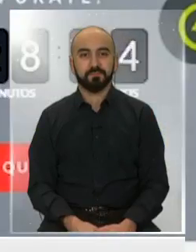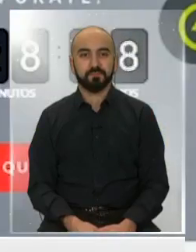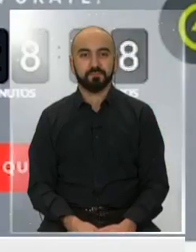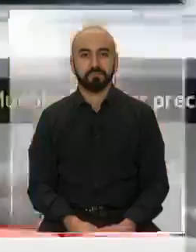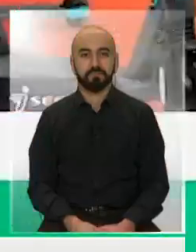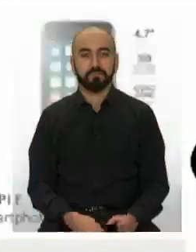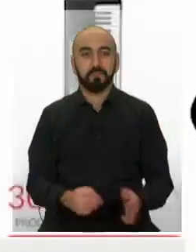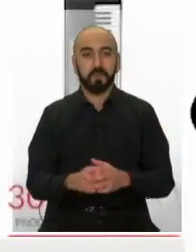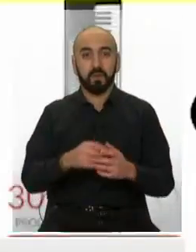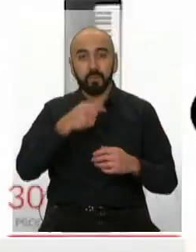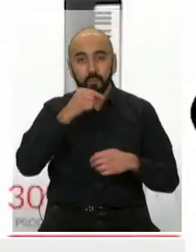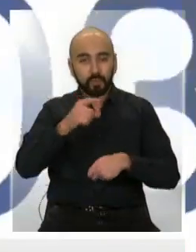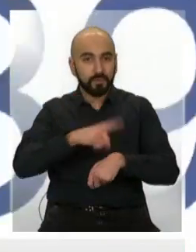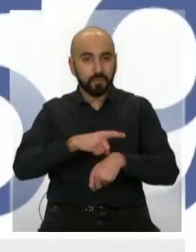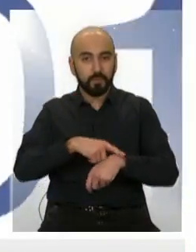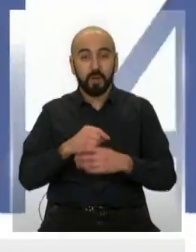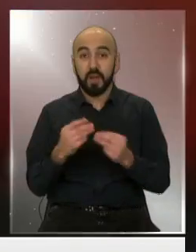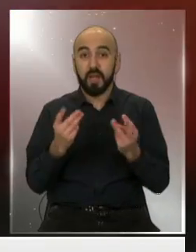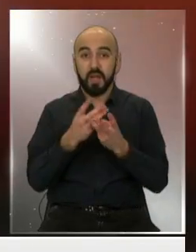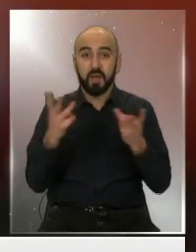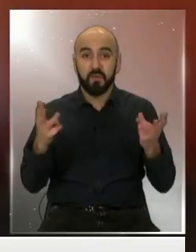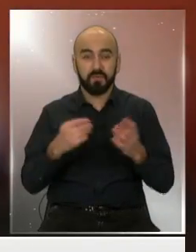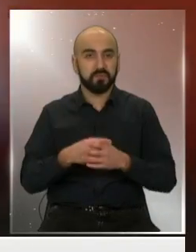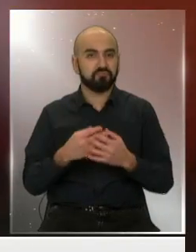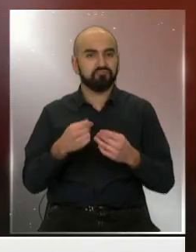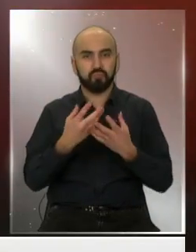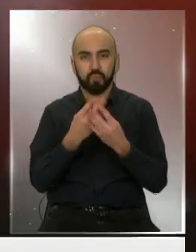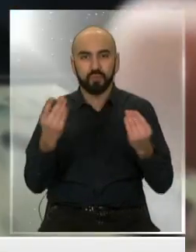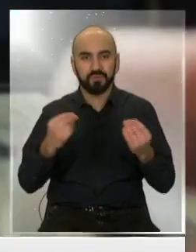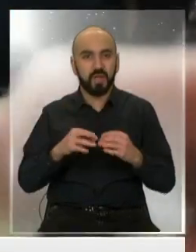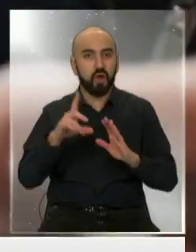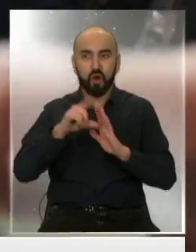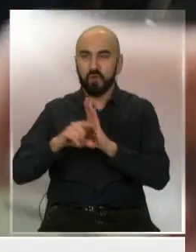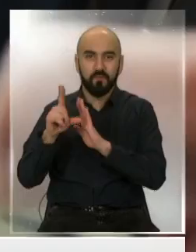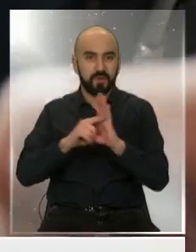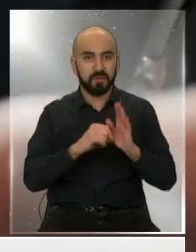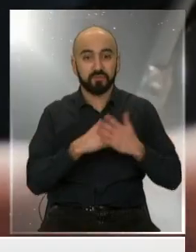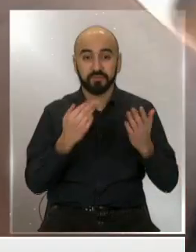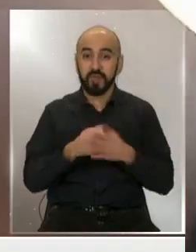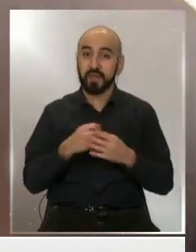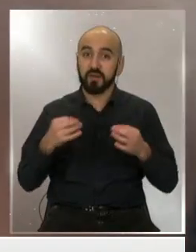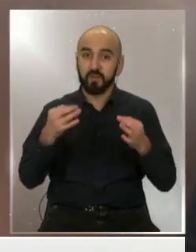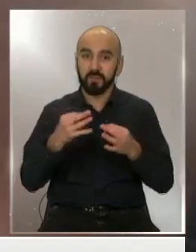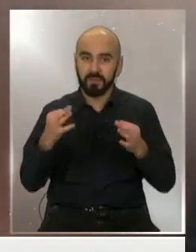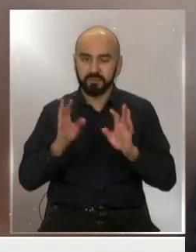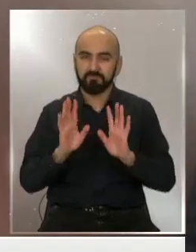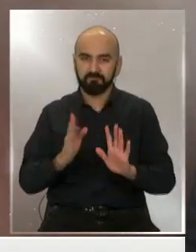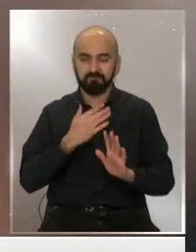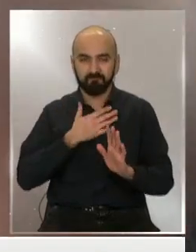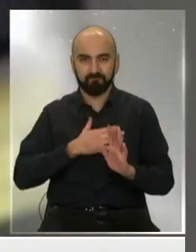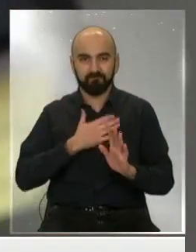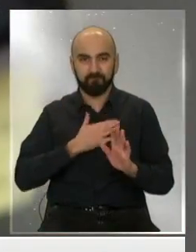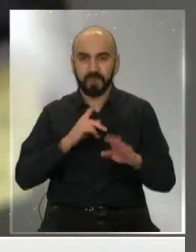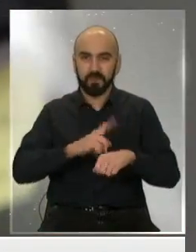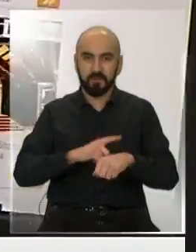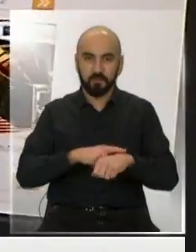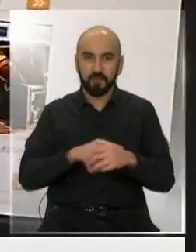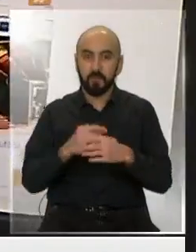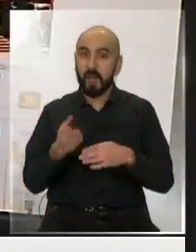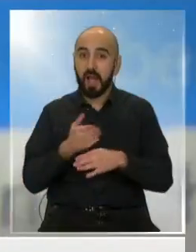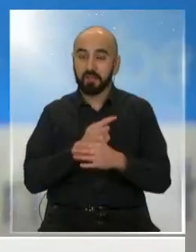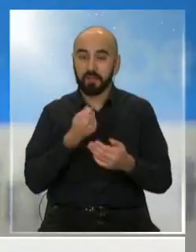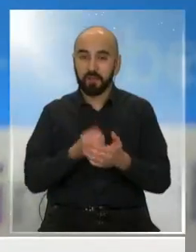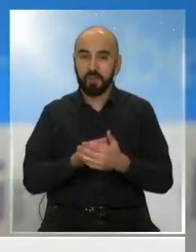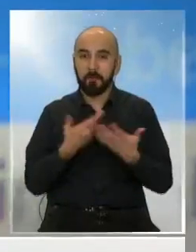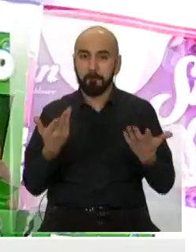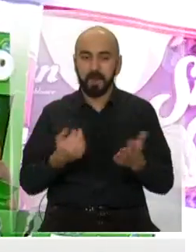En pocas horas más, la web se llenará de tentadoras ofertas. La recomendación es tomarse un par de minutos antes de comprar para